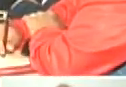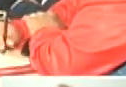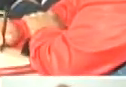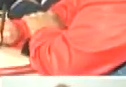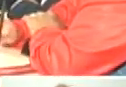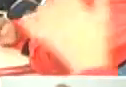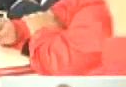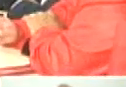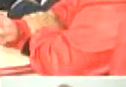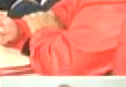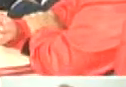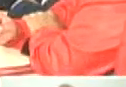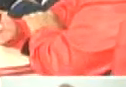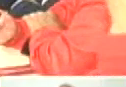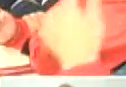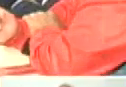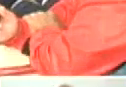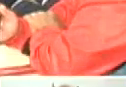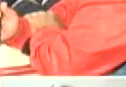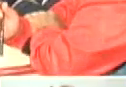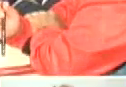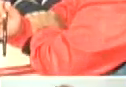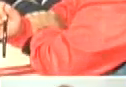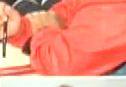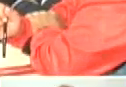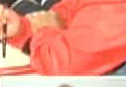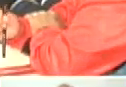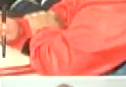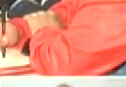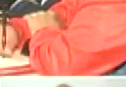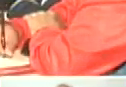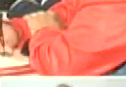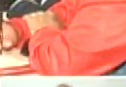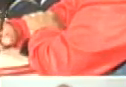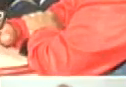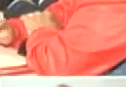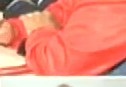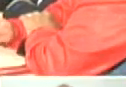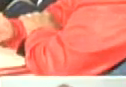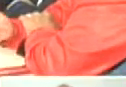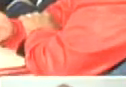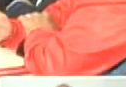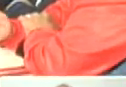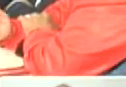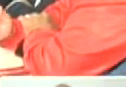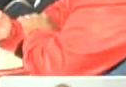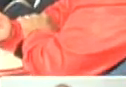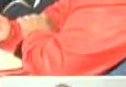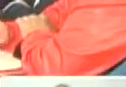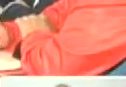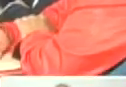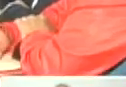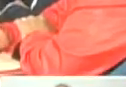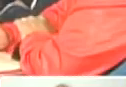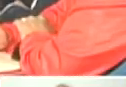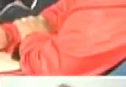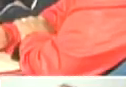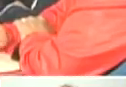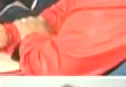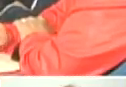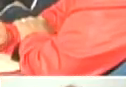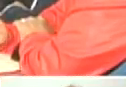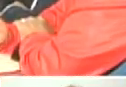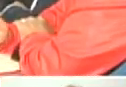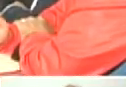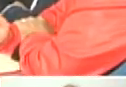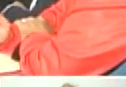regionales y municipales la almirante jefa Carmen Teresa Meléndez Rivas el vicepresidente